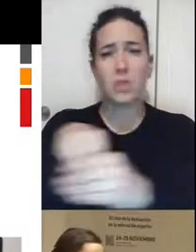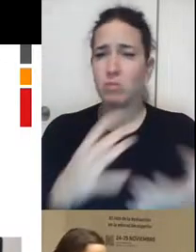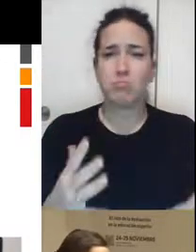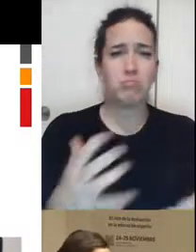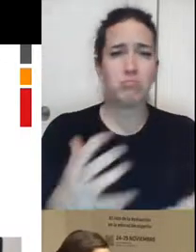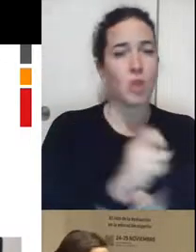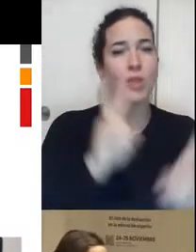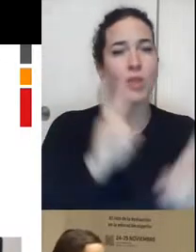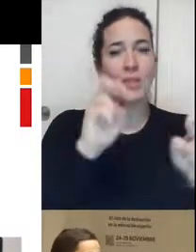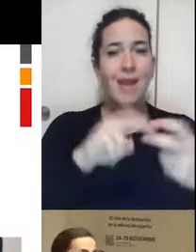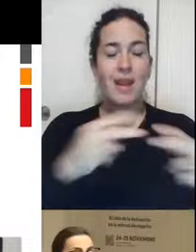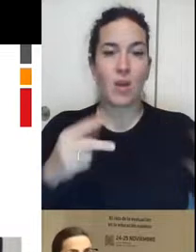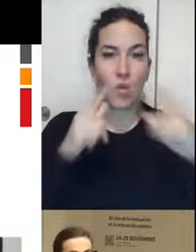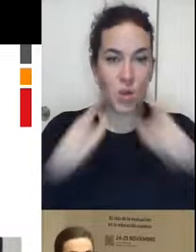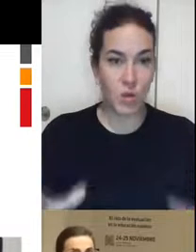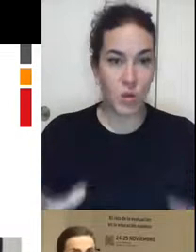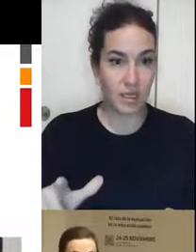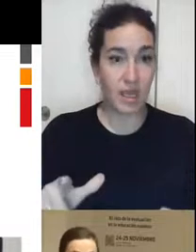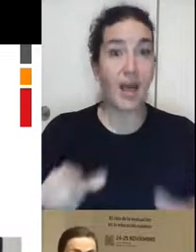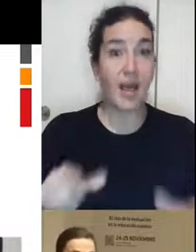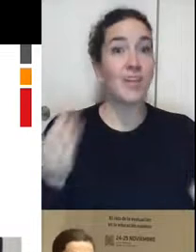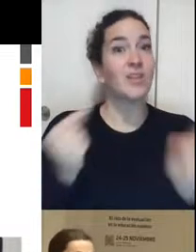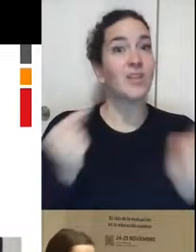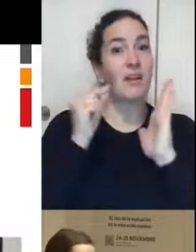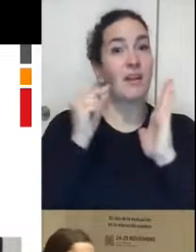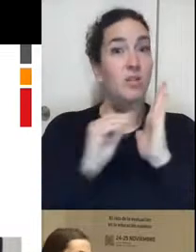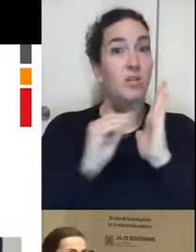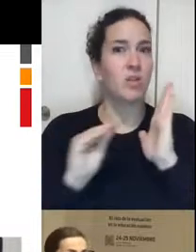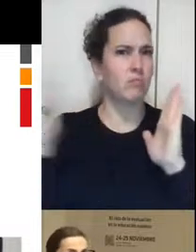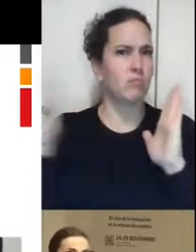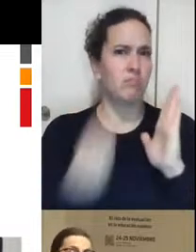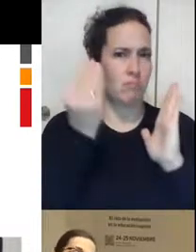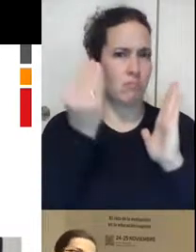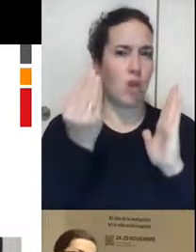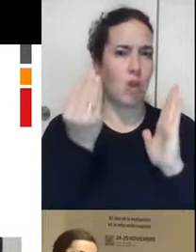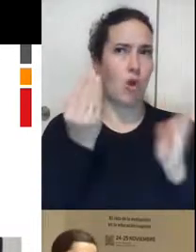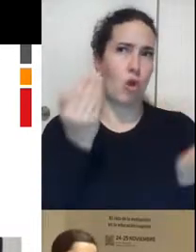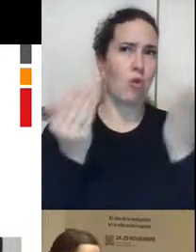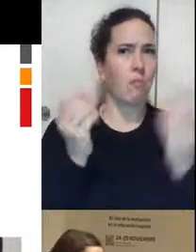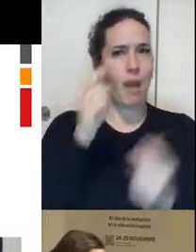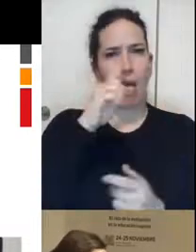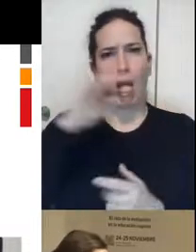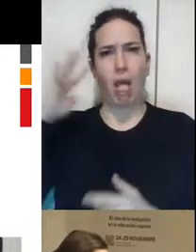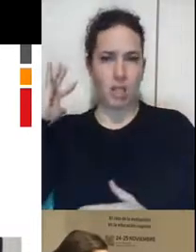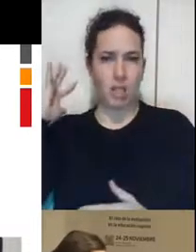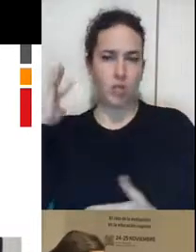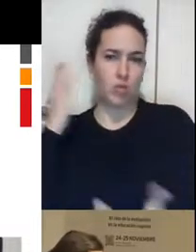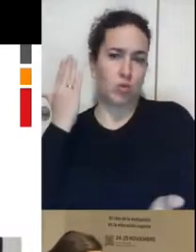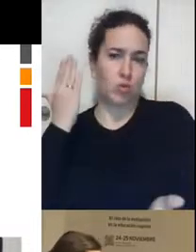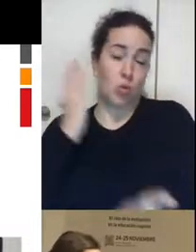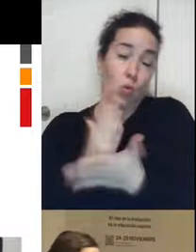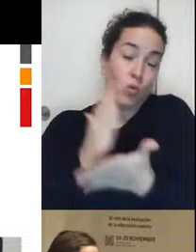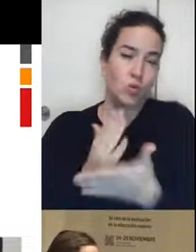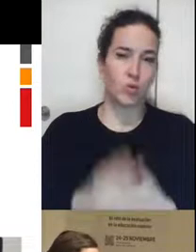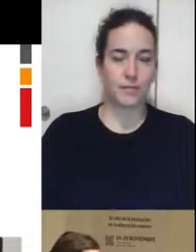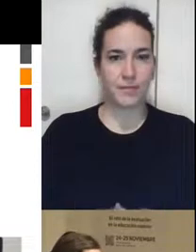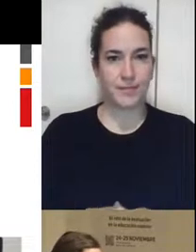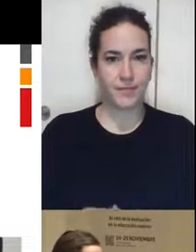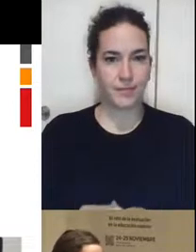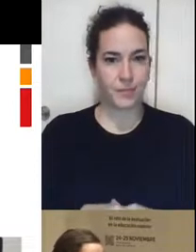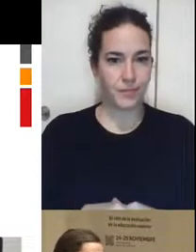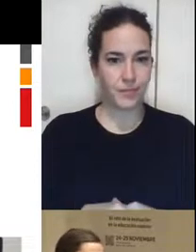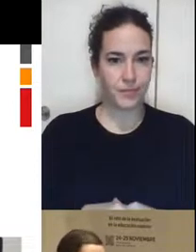la neurolingüística y esto ha hecho que sus calificaciones mejorasen con respecto a otros cursos, a otros años.